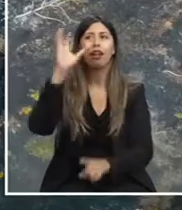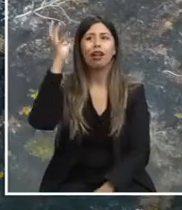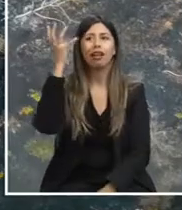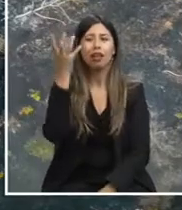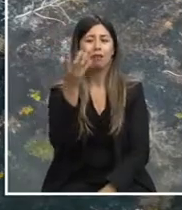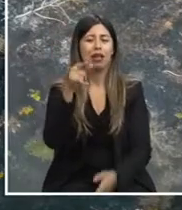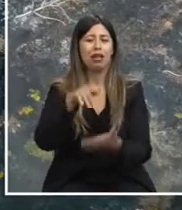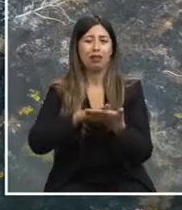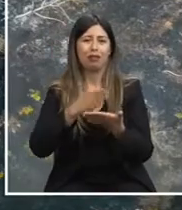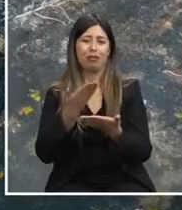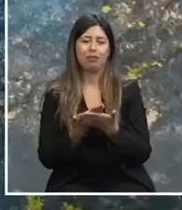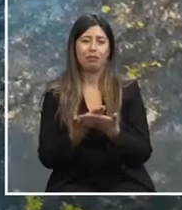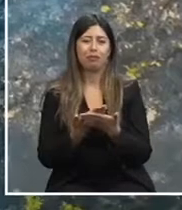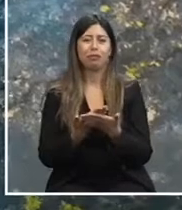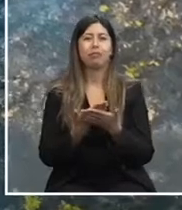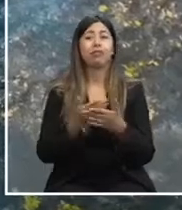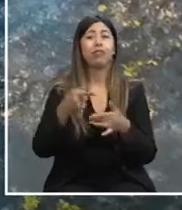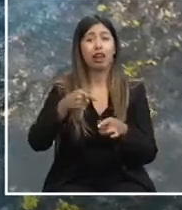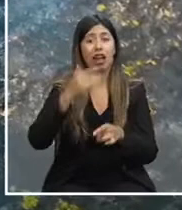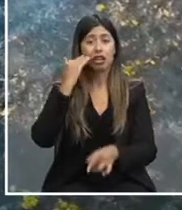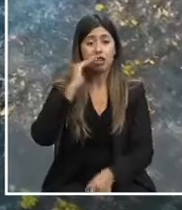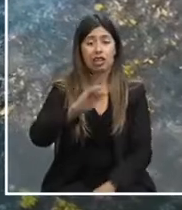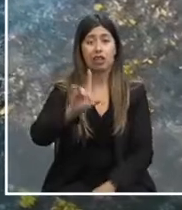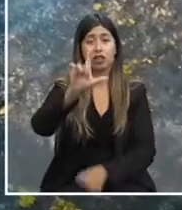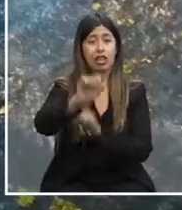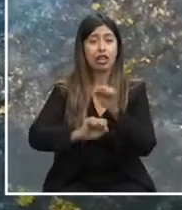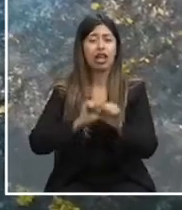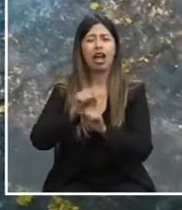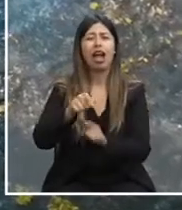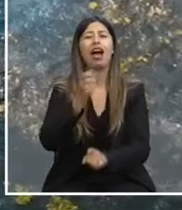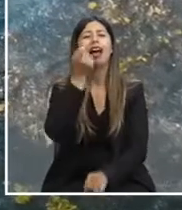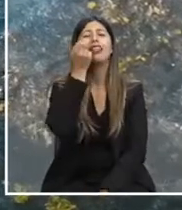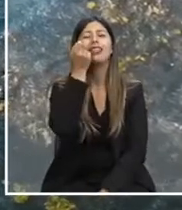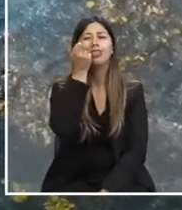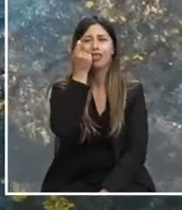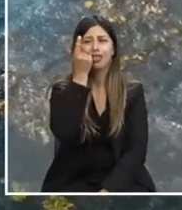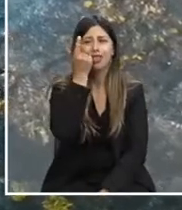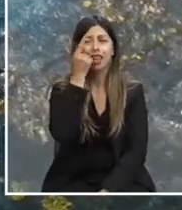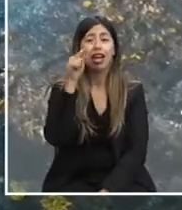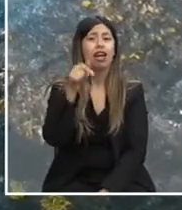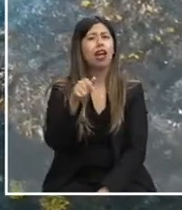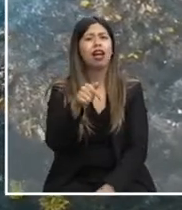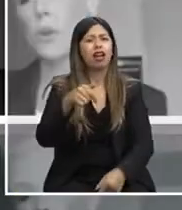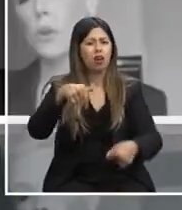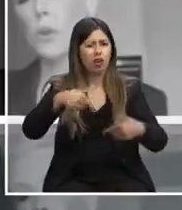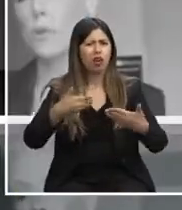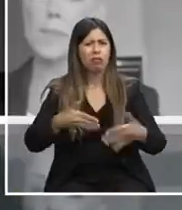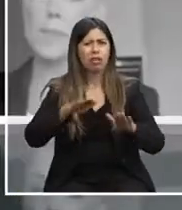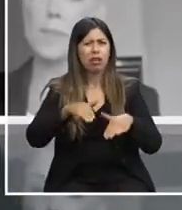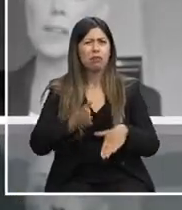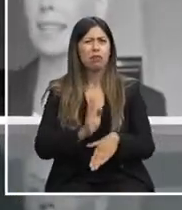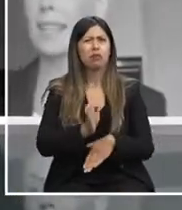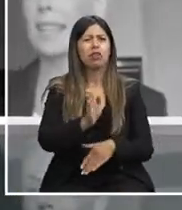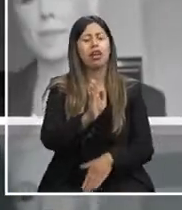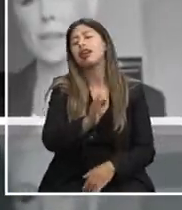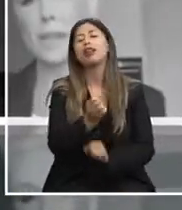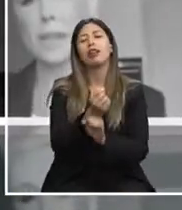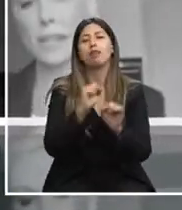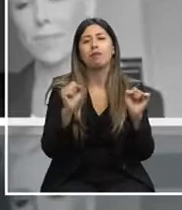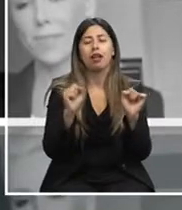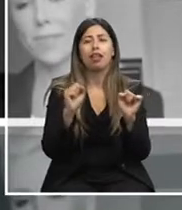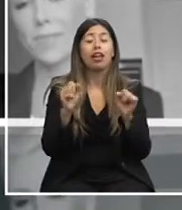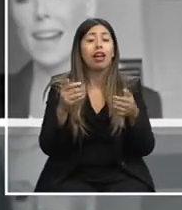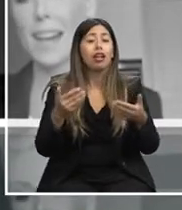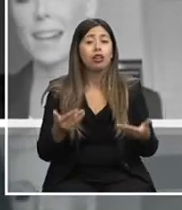salud. Hasta un niño de 7 años entendería que, tal como es hoy, esto no tiene sentido.